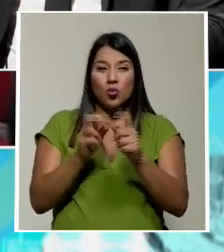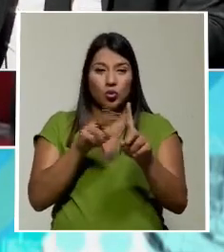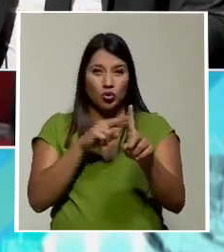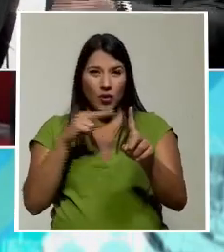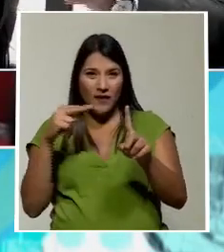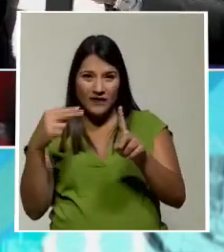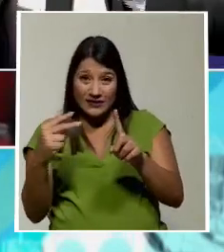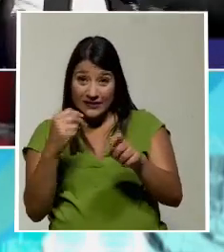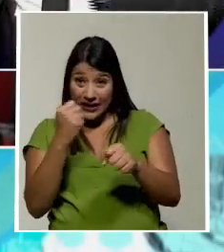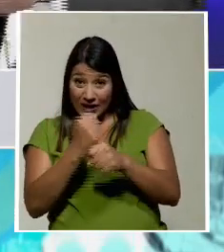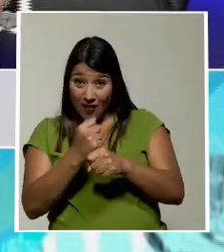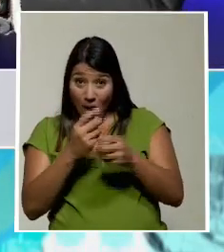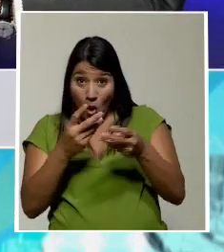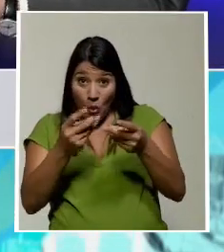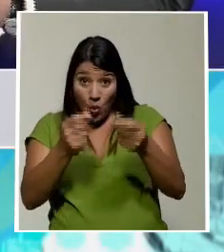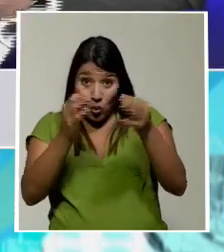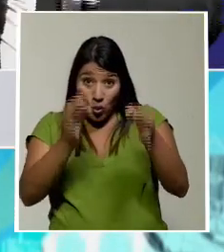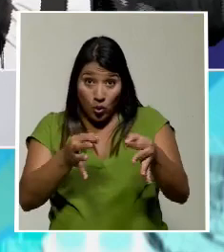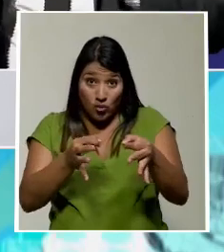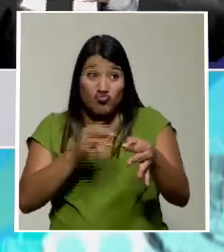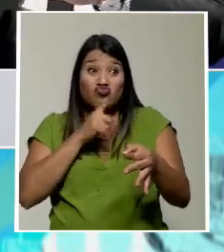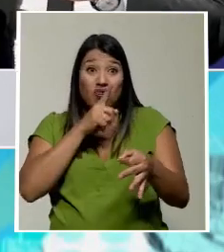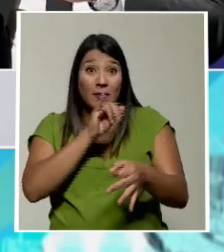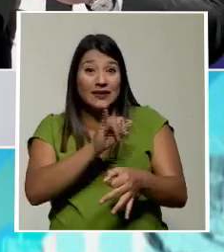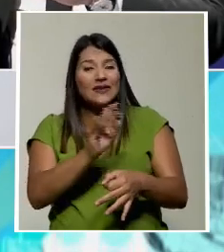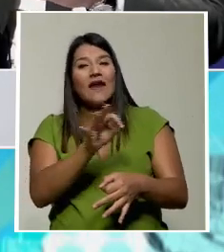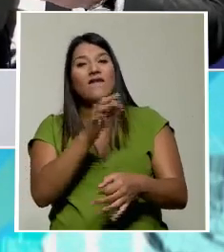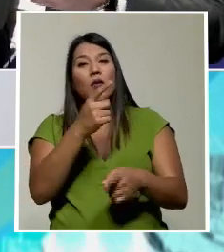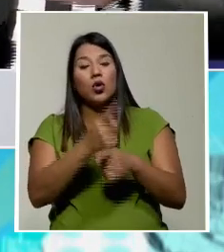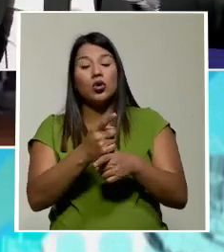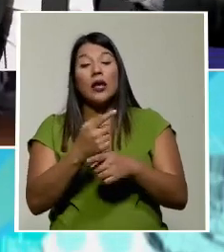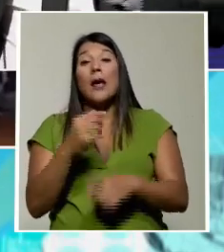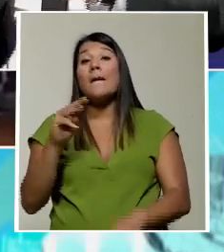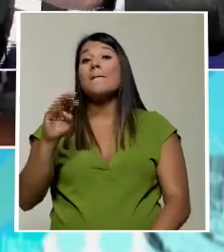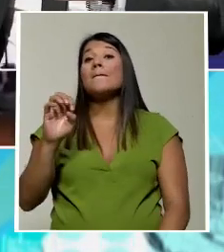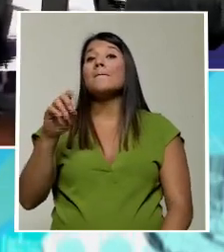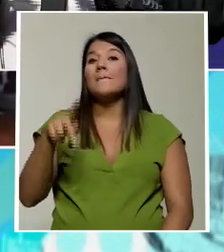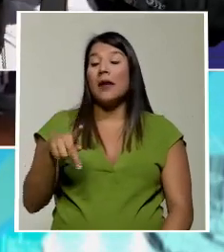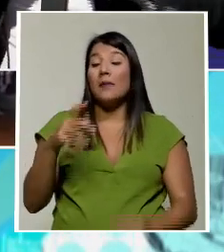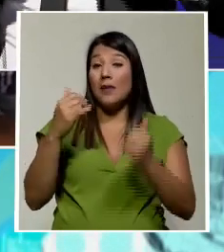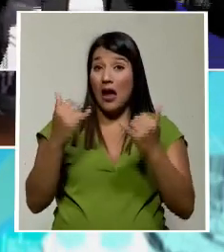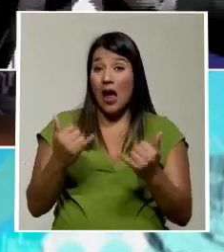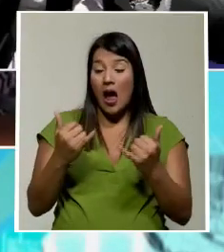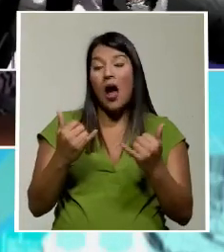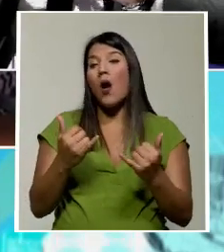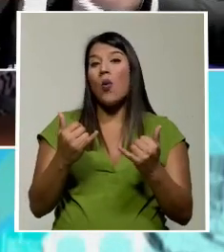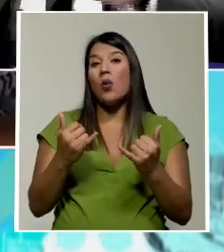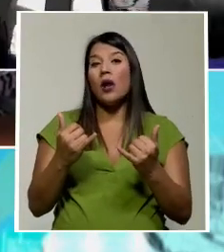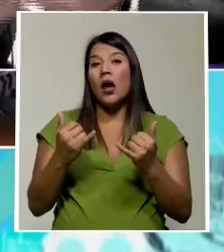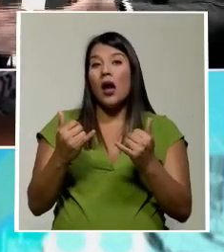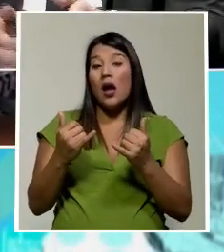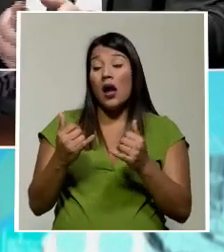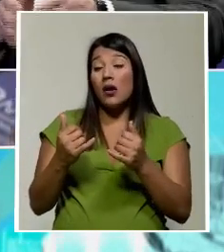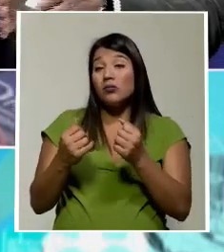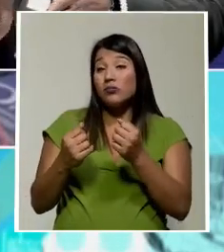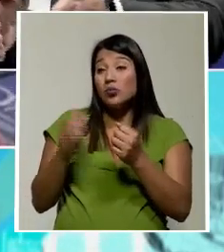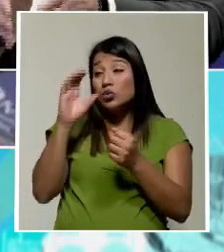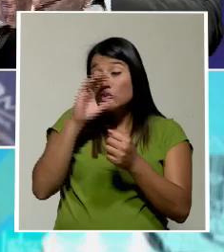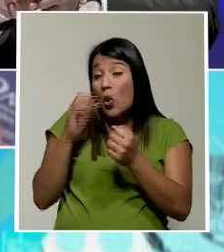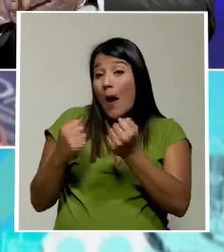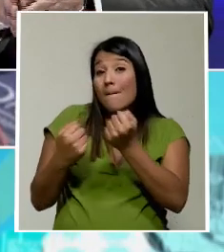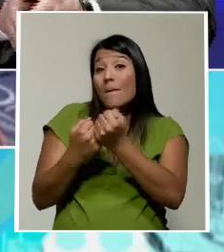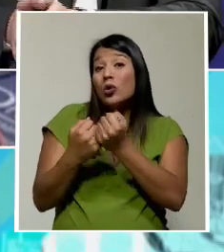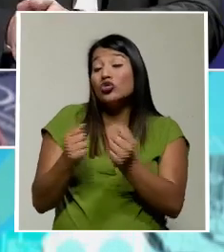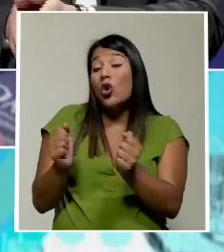eficacia, realmente era el camino adecuado. El Ministerio de Educación Pública se está asociando con un ente que le está ayudando a